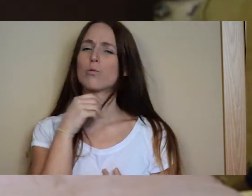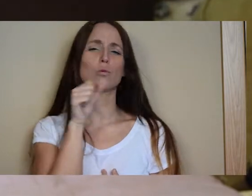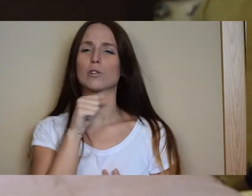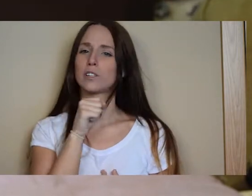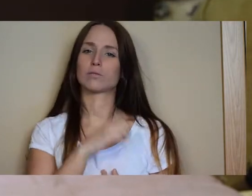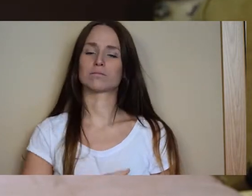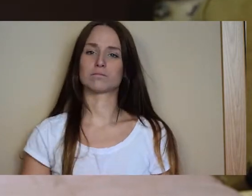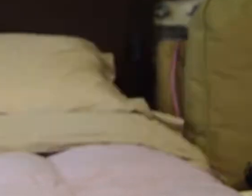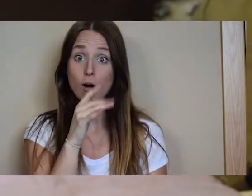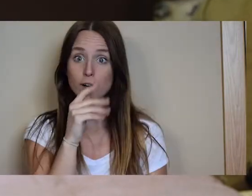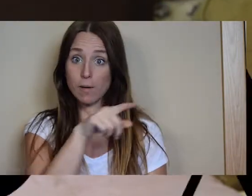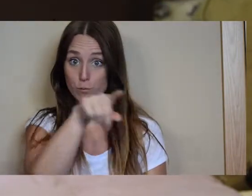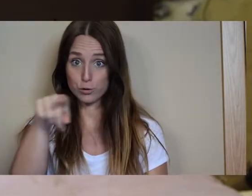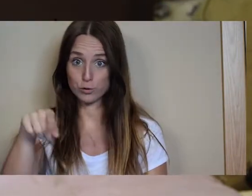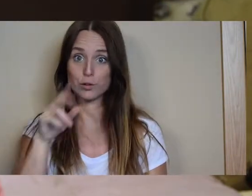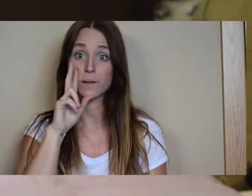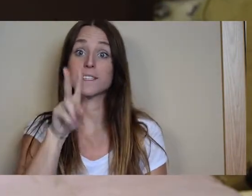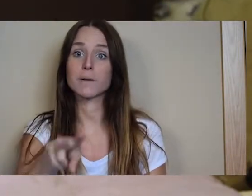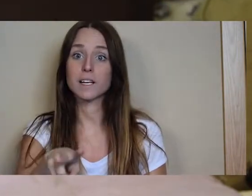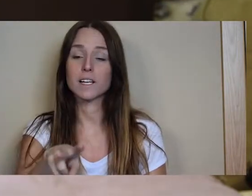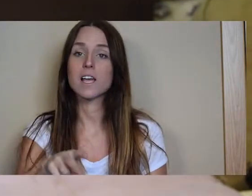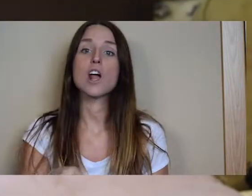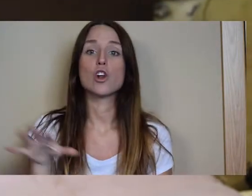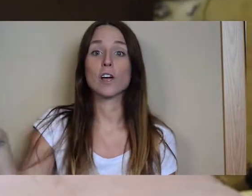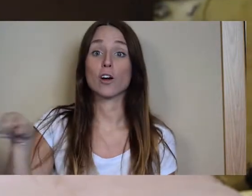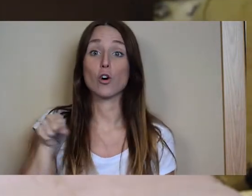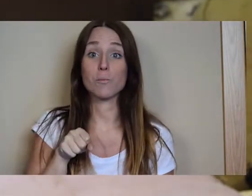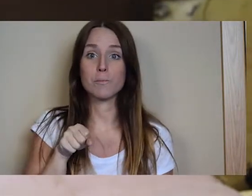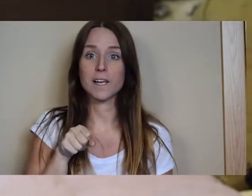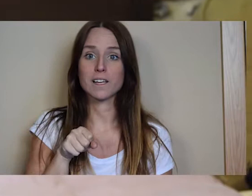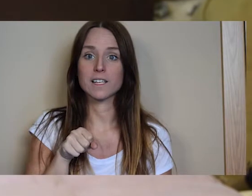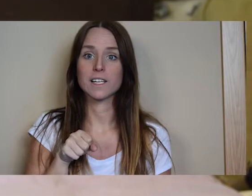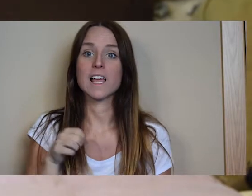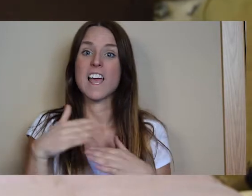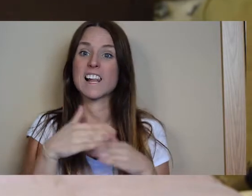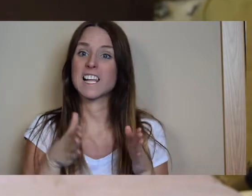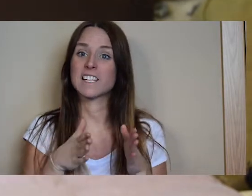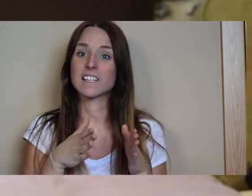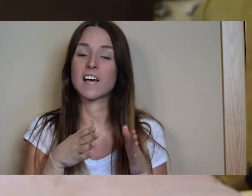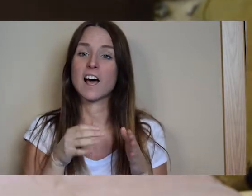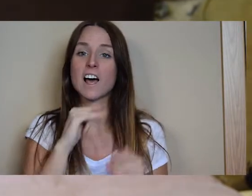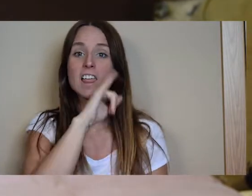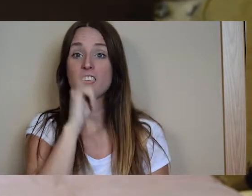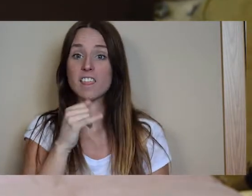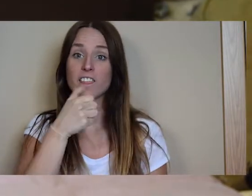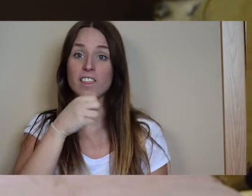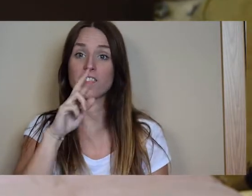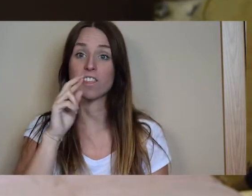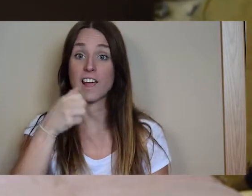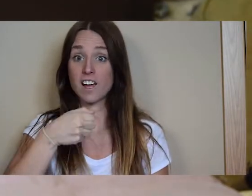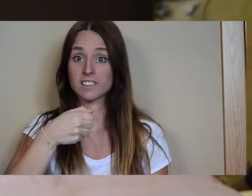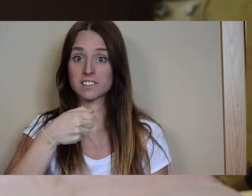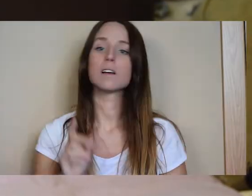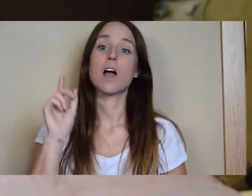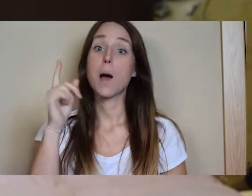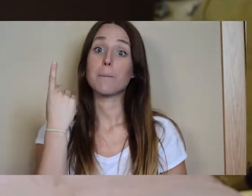primero lo que me he comprado en Zara, han sido poquitas cosas, no penséis que es un súper haul, pero sí he comprado